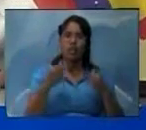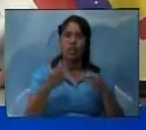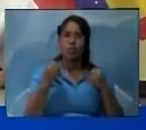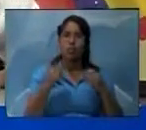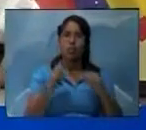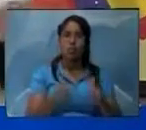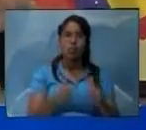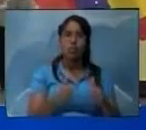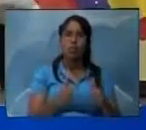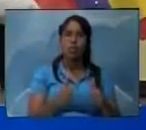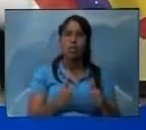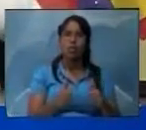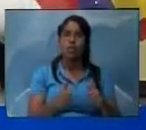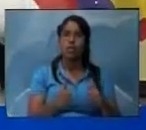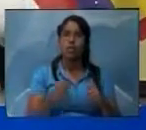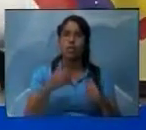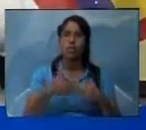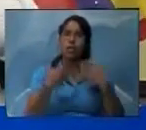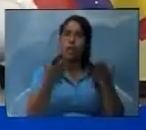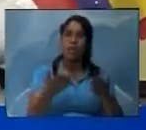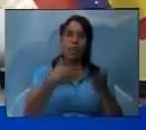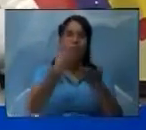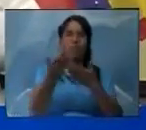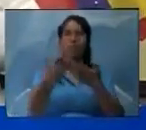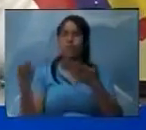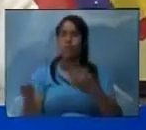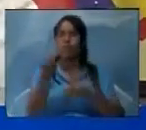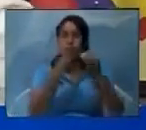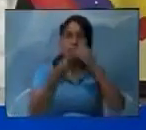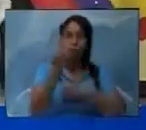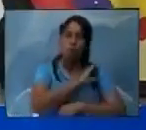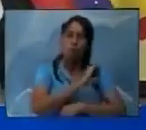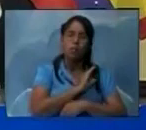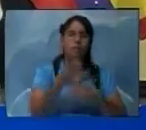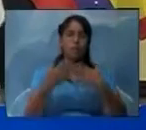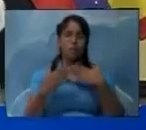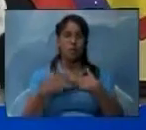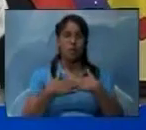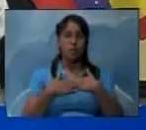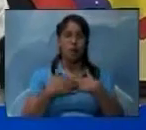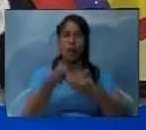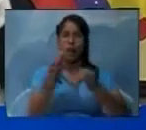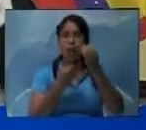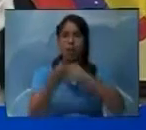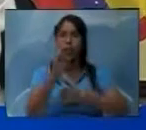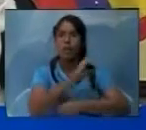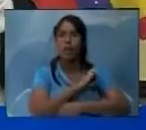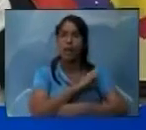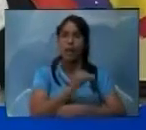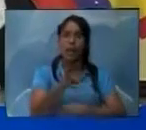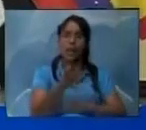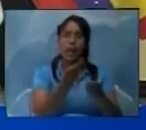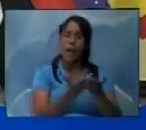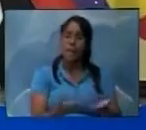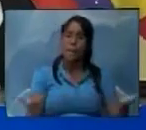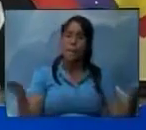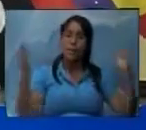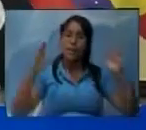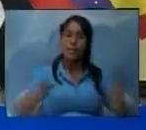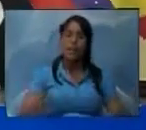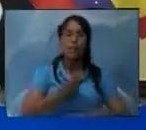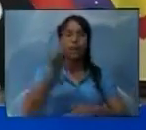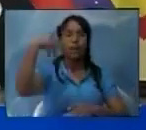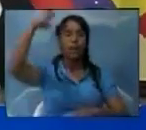bien. Yo mandé que le dieran de la comida mía, la comida que se come en la mesa del